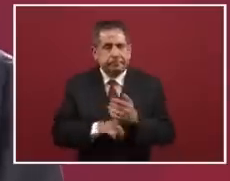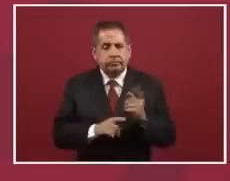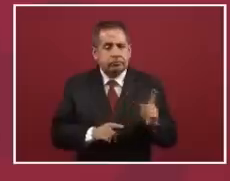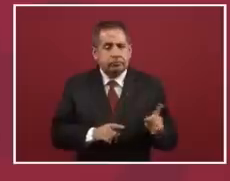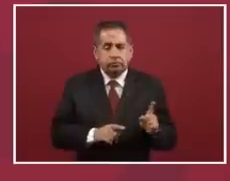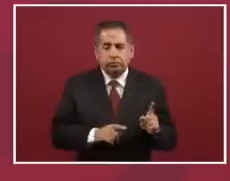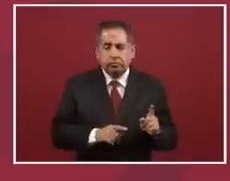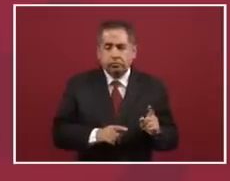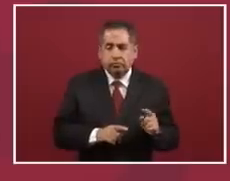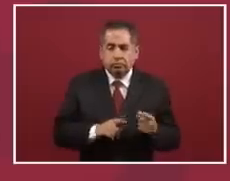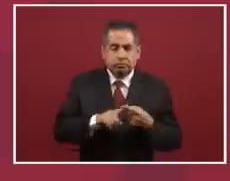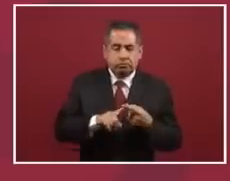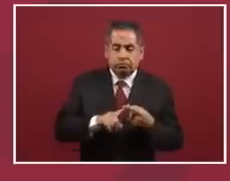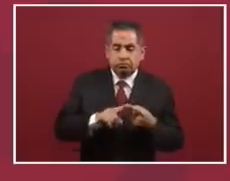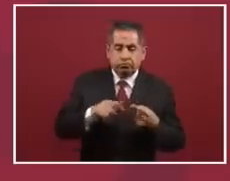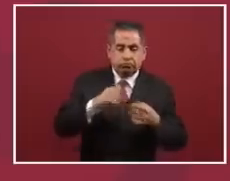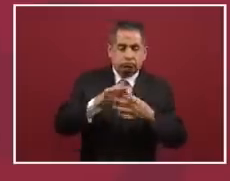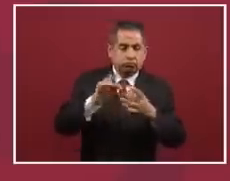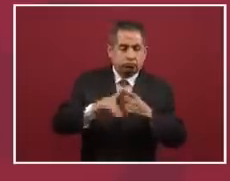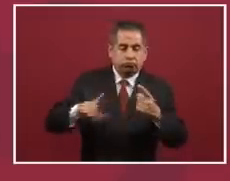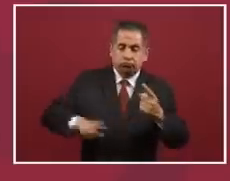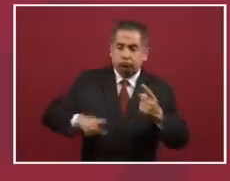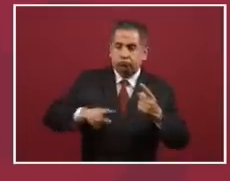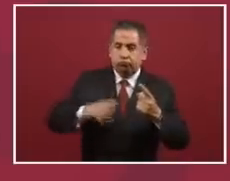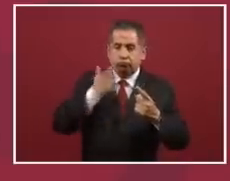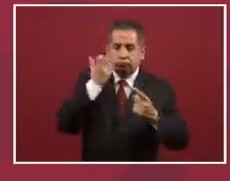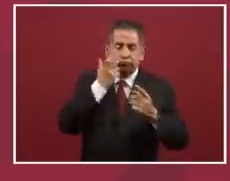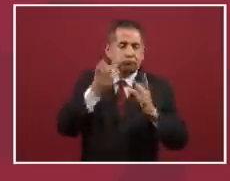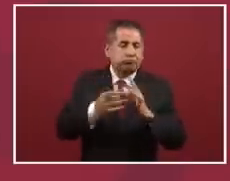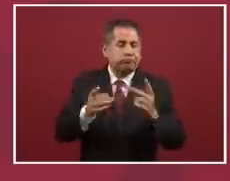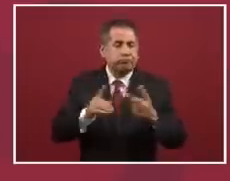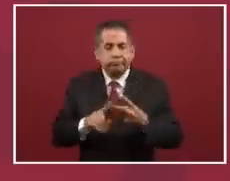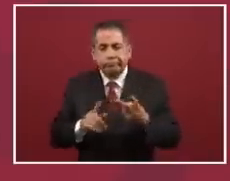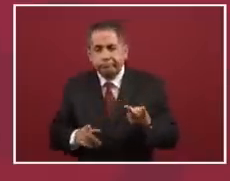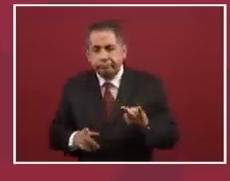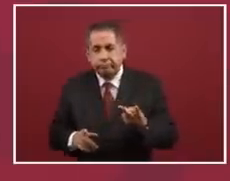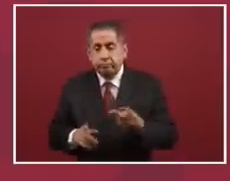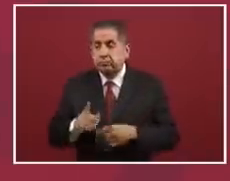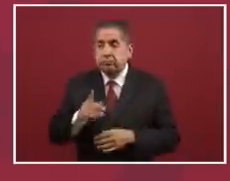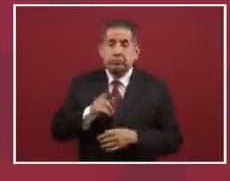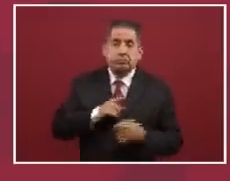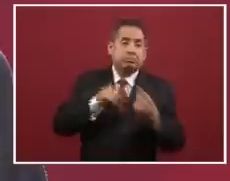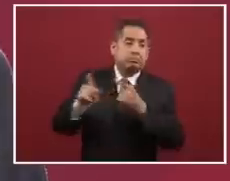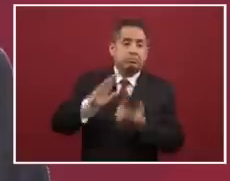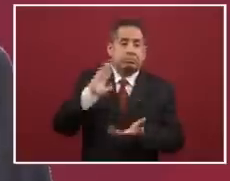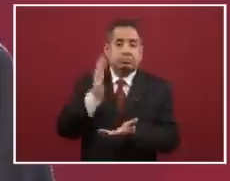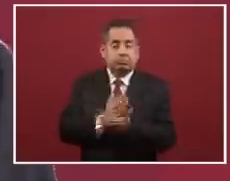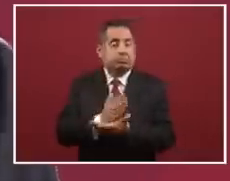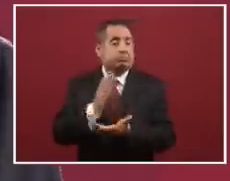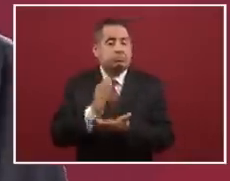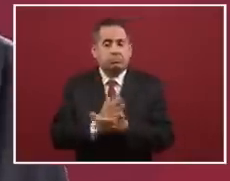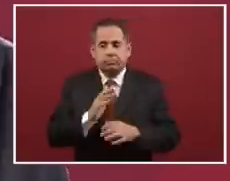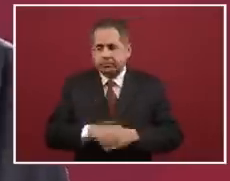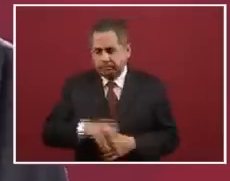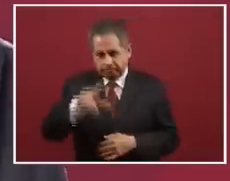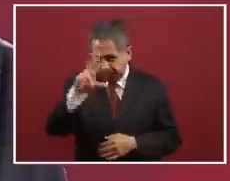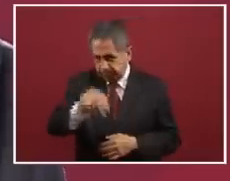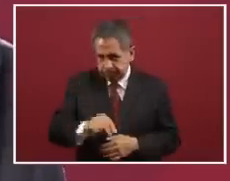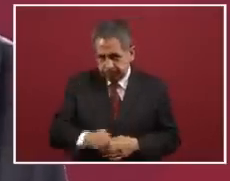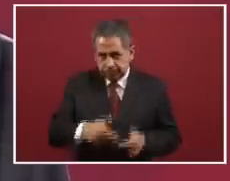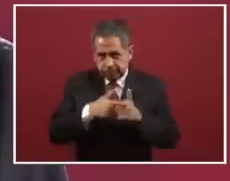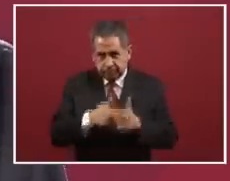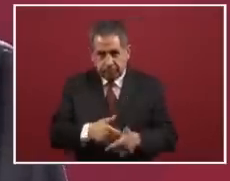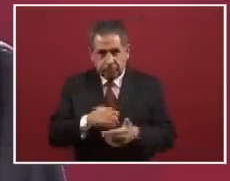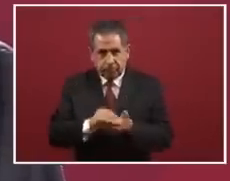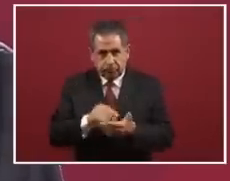un revés para el gobierno, ya se detuvo el proyecto de Santa Lucía. No,